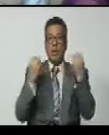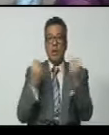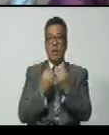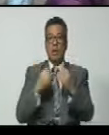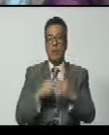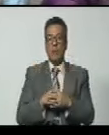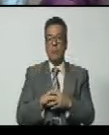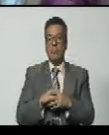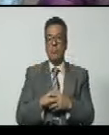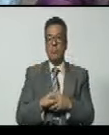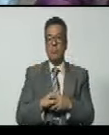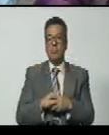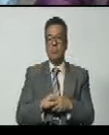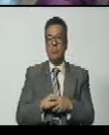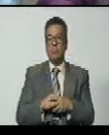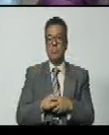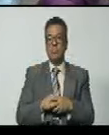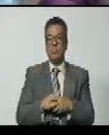organización que